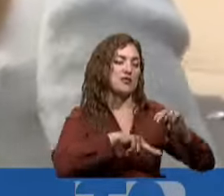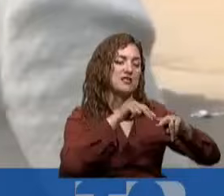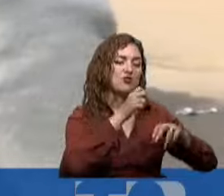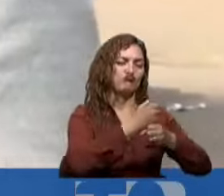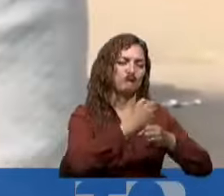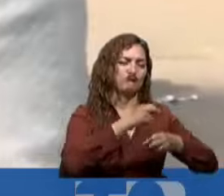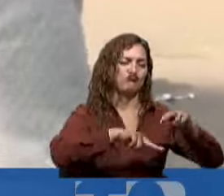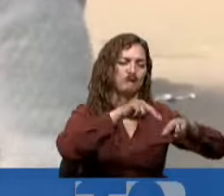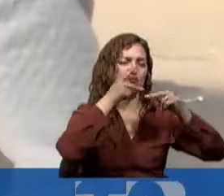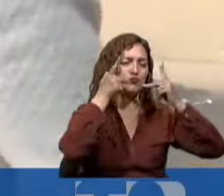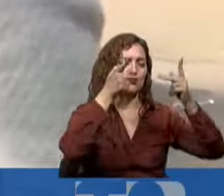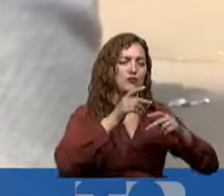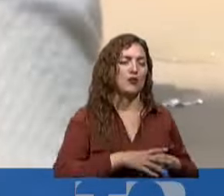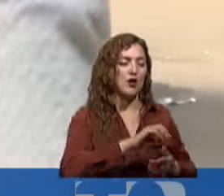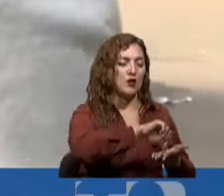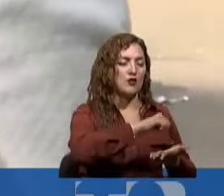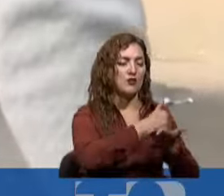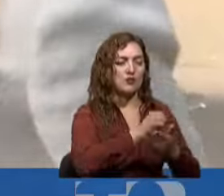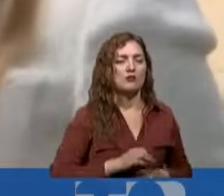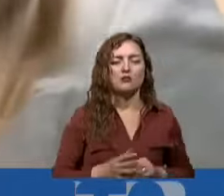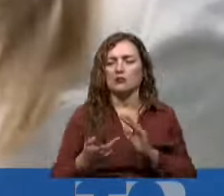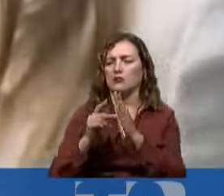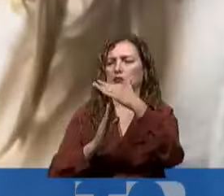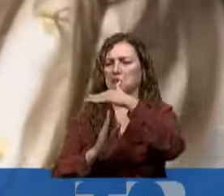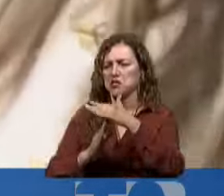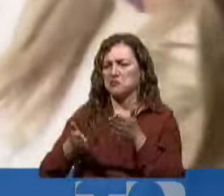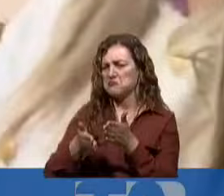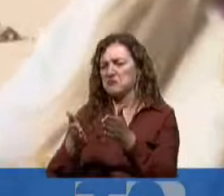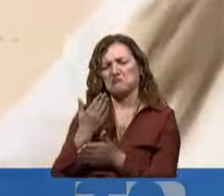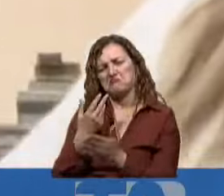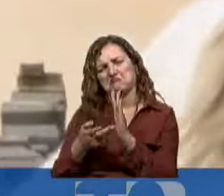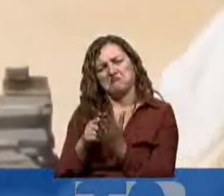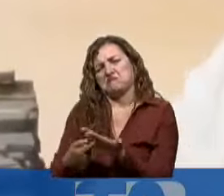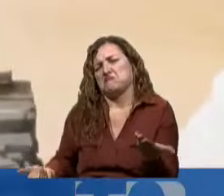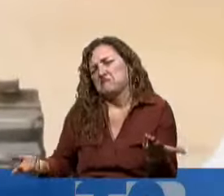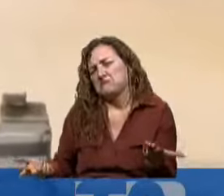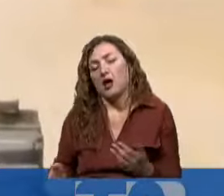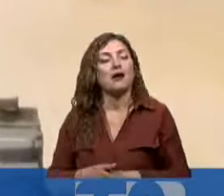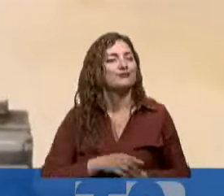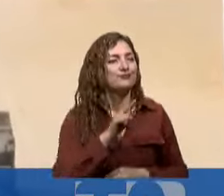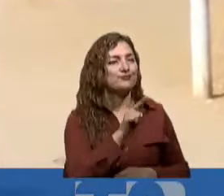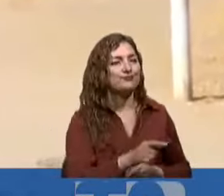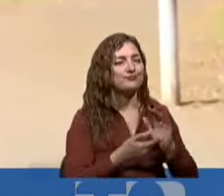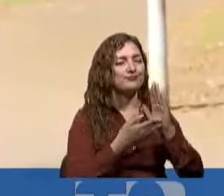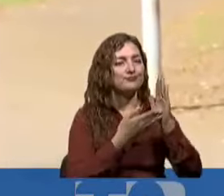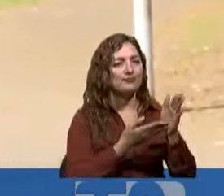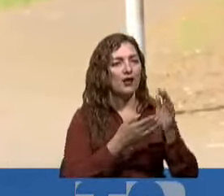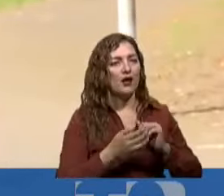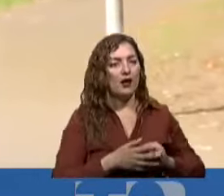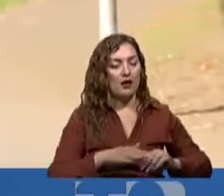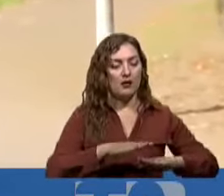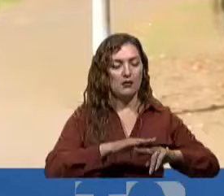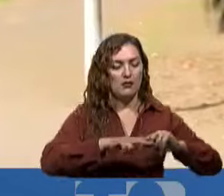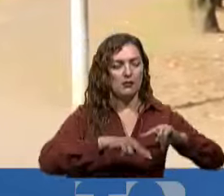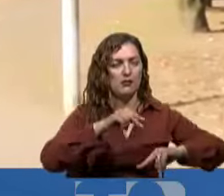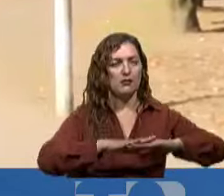vial. Coméntame, ¿de qué se trata esta obra de pacificación vial? Claro que sí, Michelle. Esta obra se trata de hacer elevaciones a nivel de acera. Es